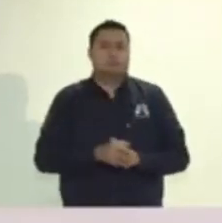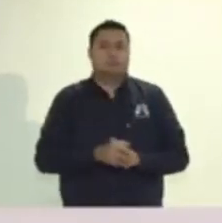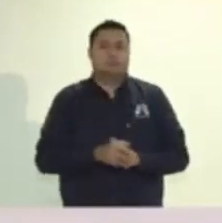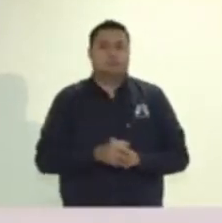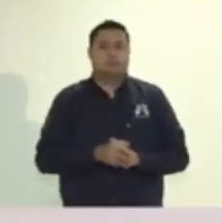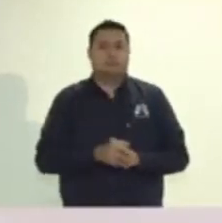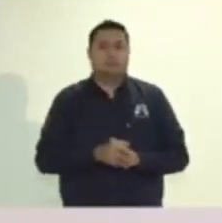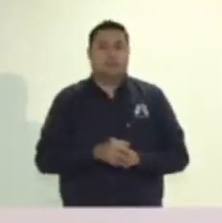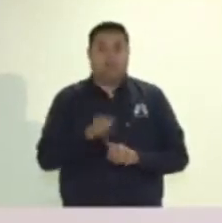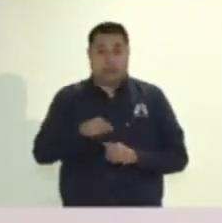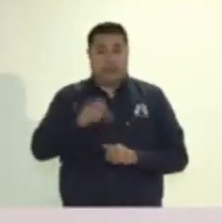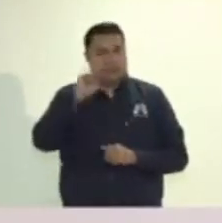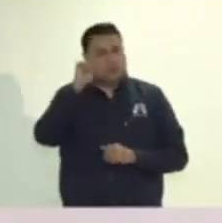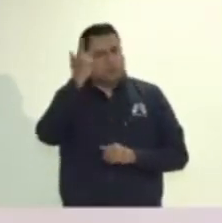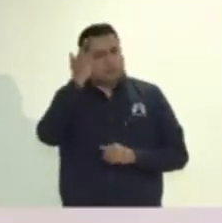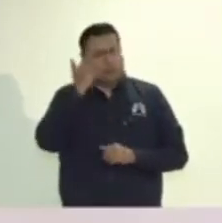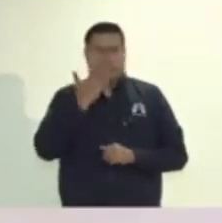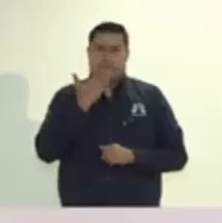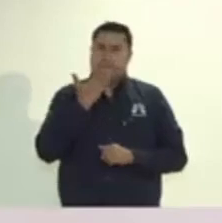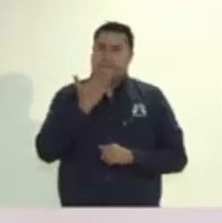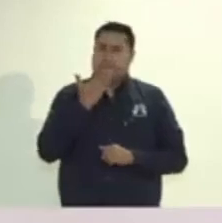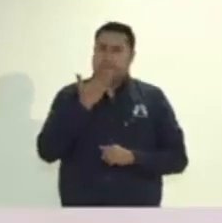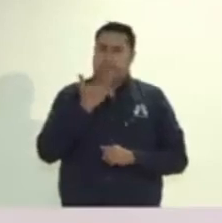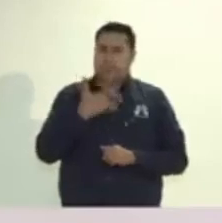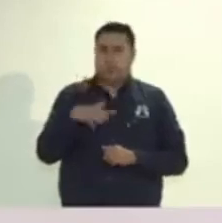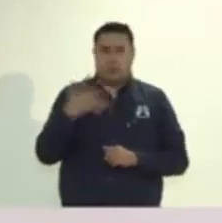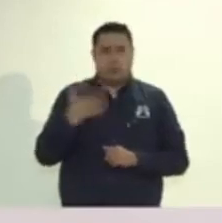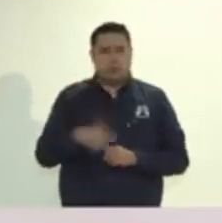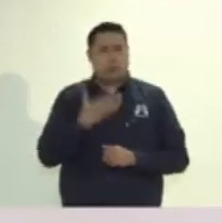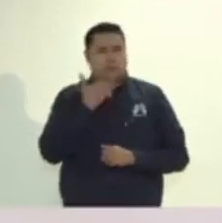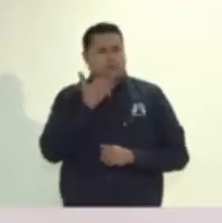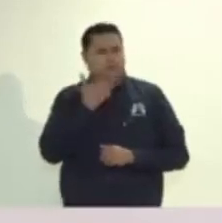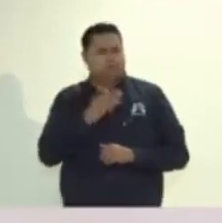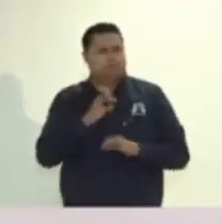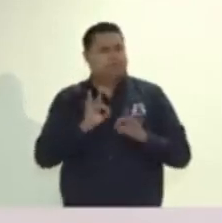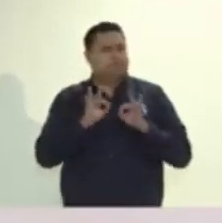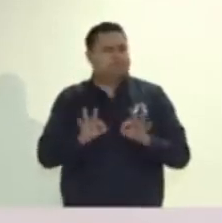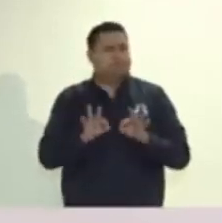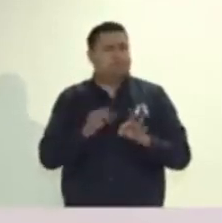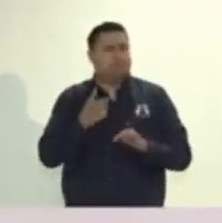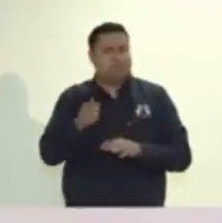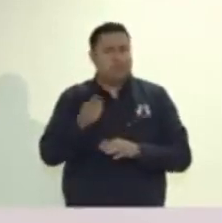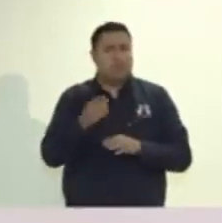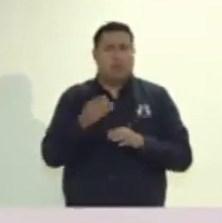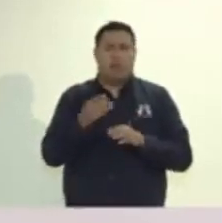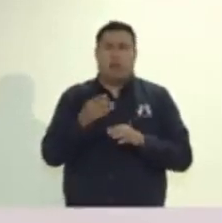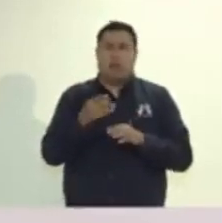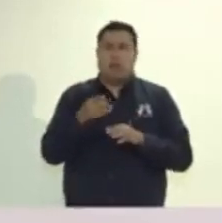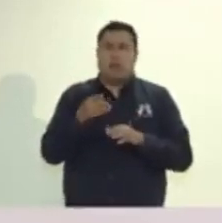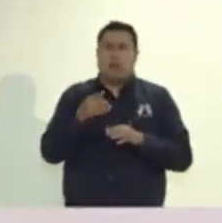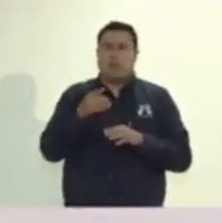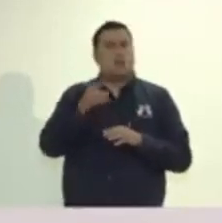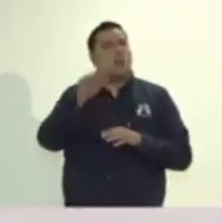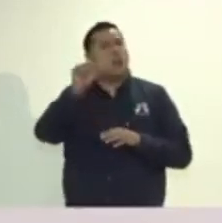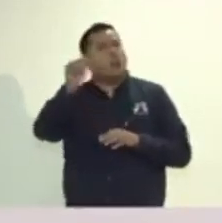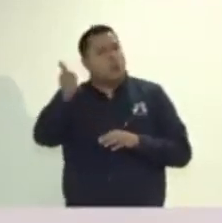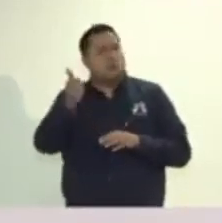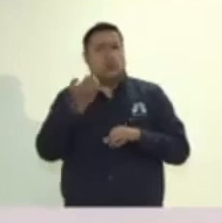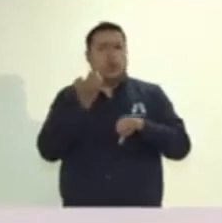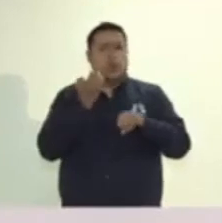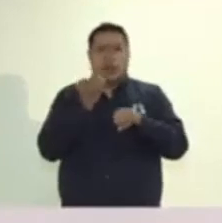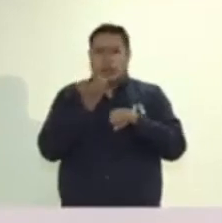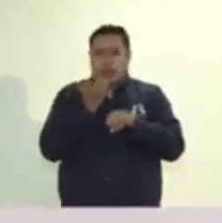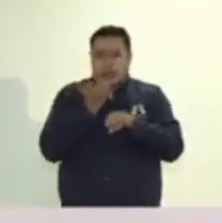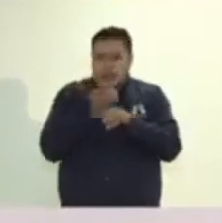Somos un gran estado. Hemos hecho muchas cosas y hemos ayudado inclusive a otros estados cuando han tenido